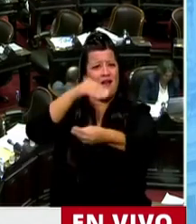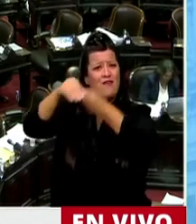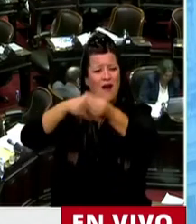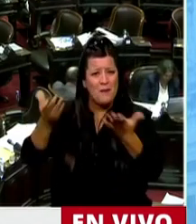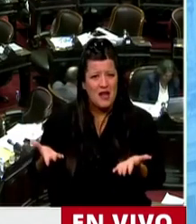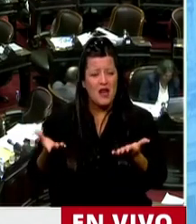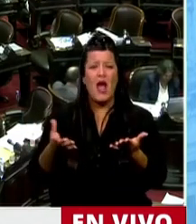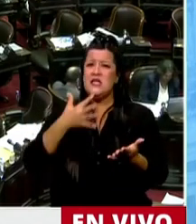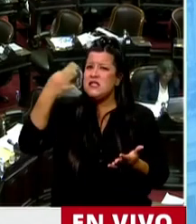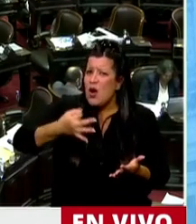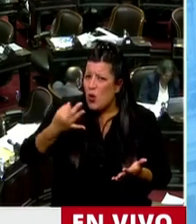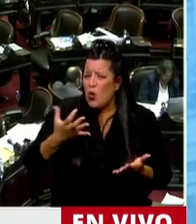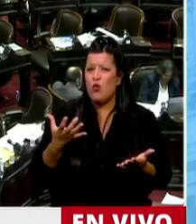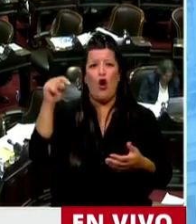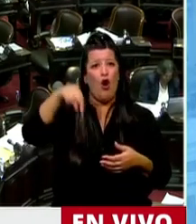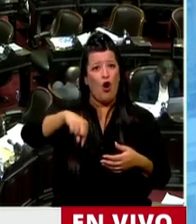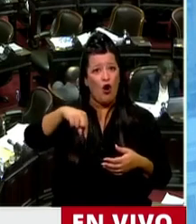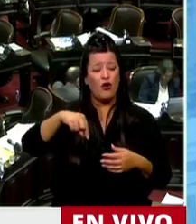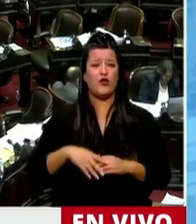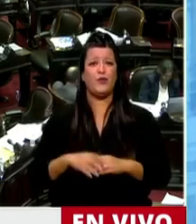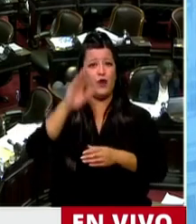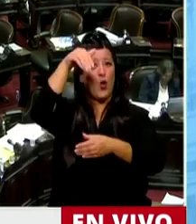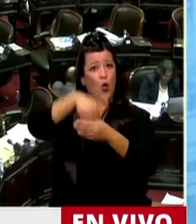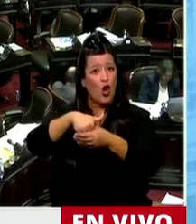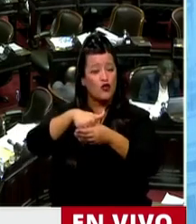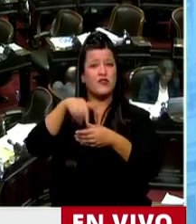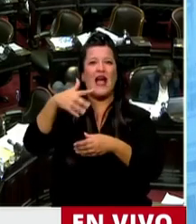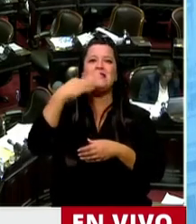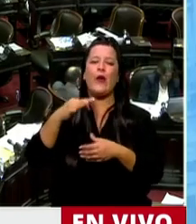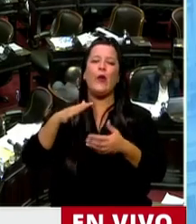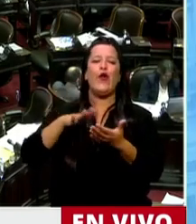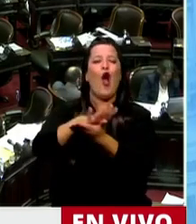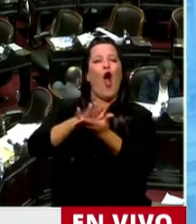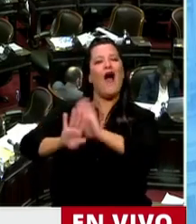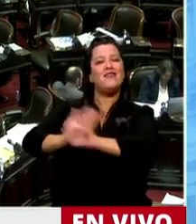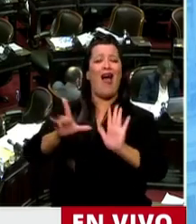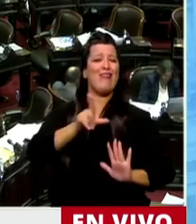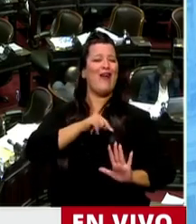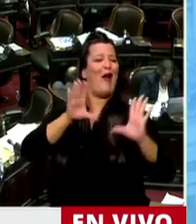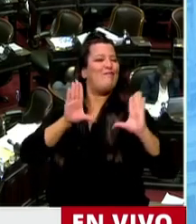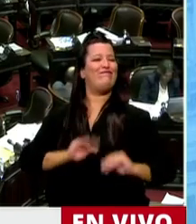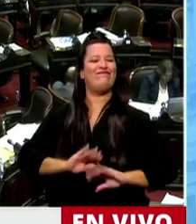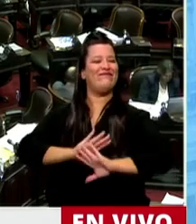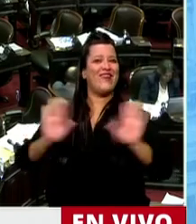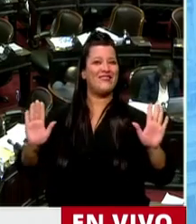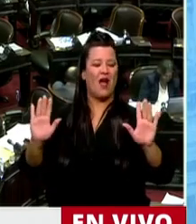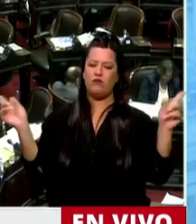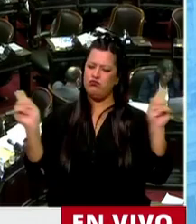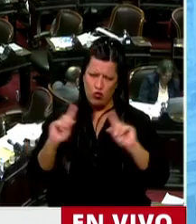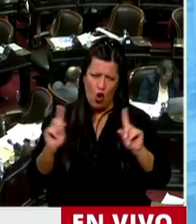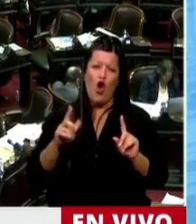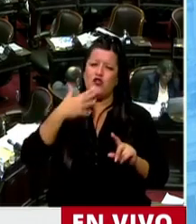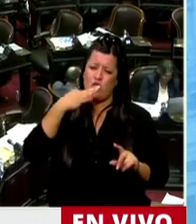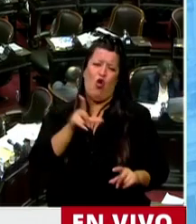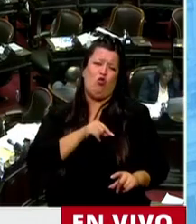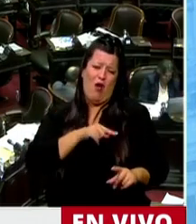que esto que hoy votamos no le va a sanar el dolor, pero bueno, es lo que a